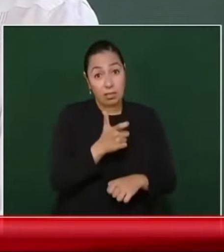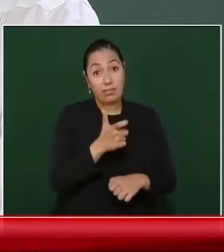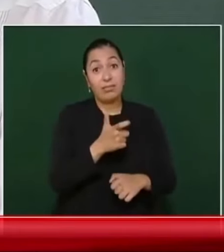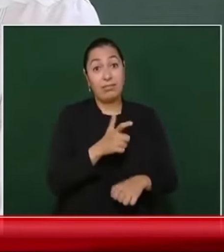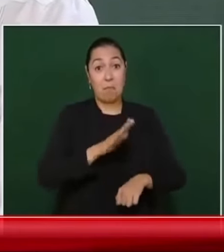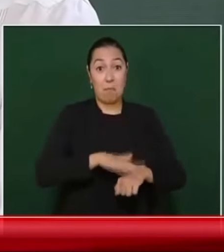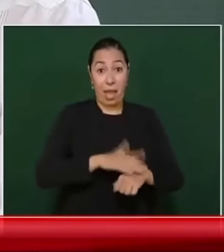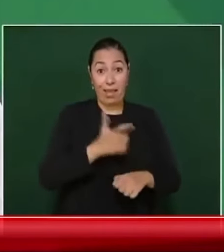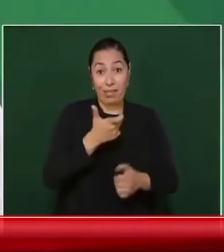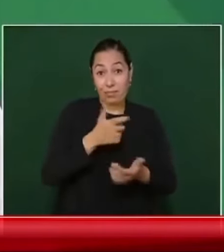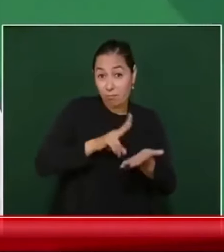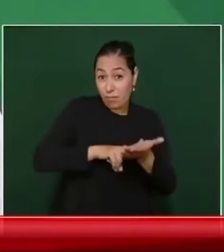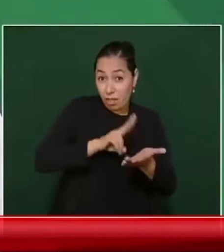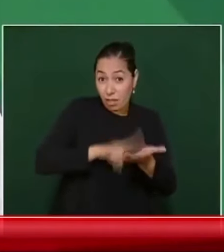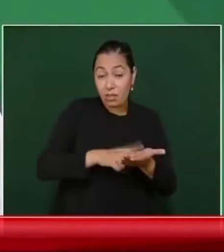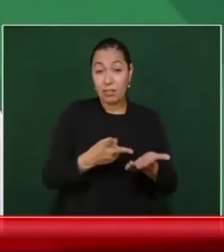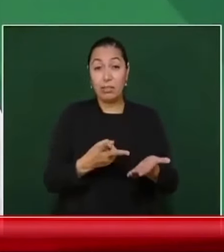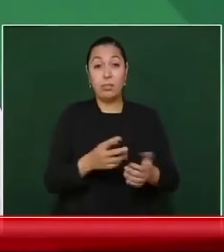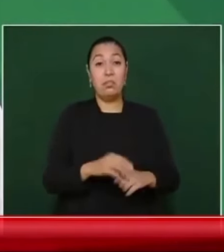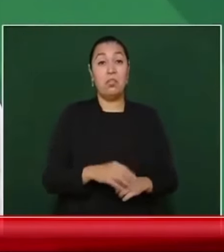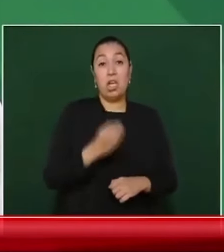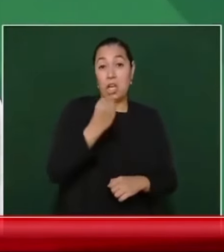de alimentos